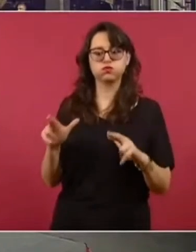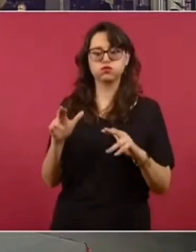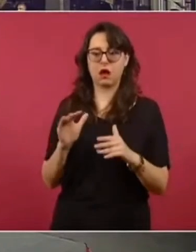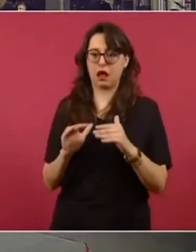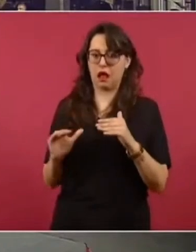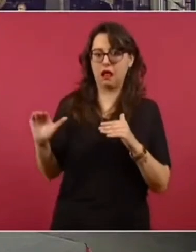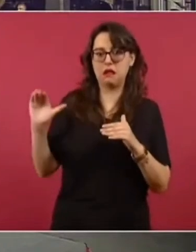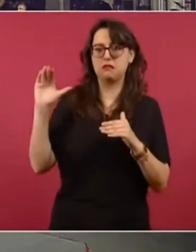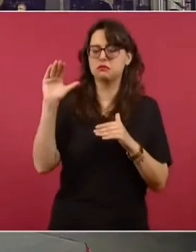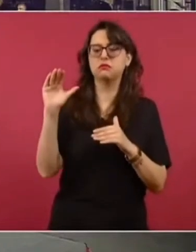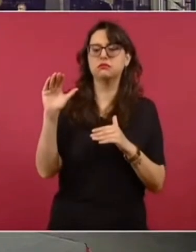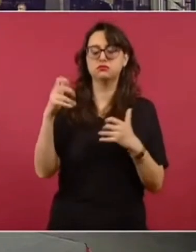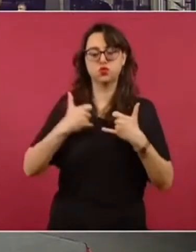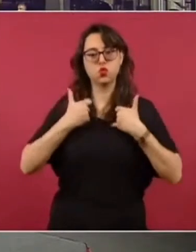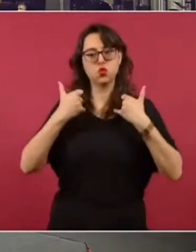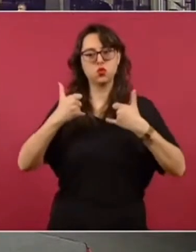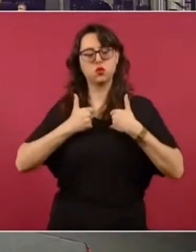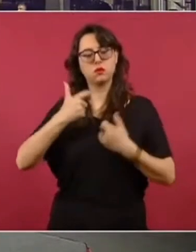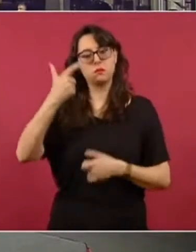que están